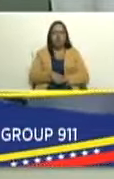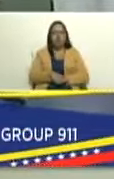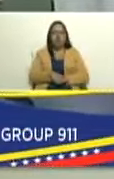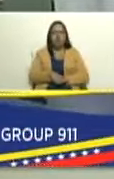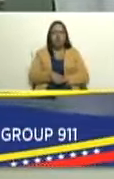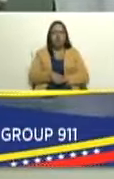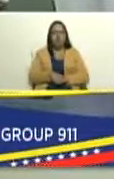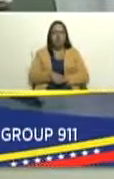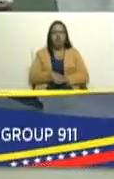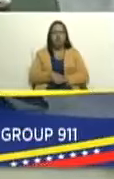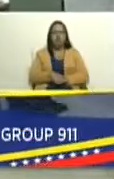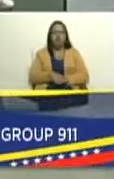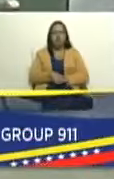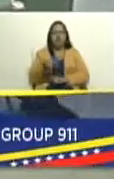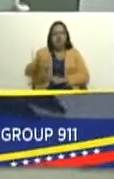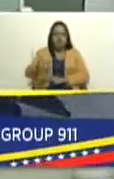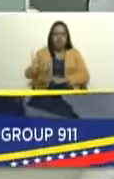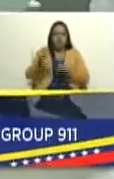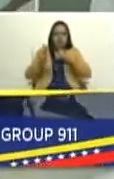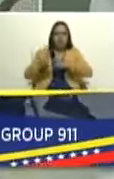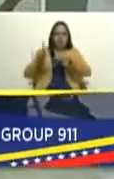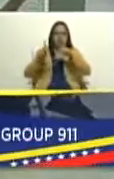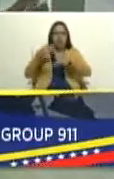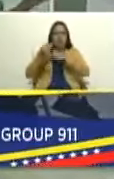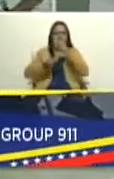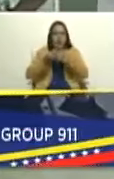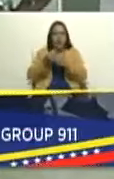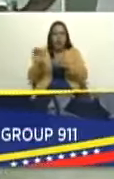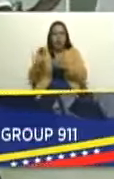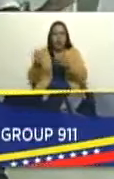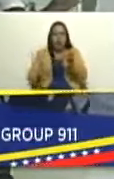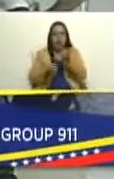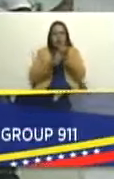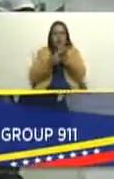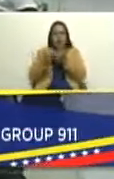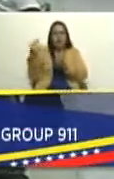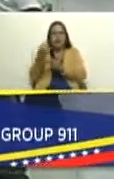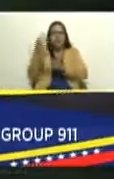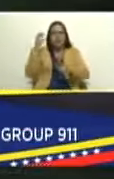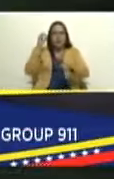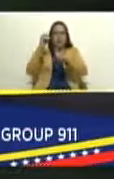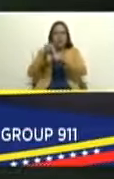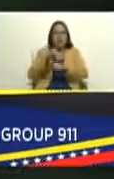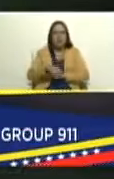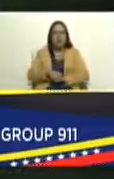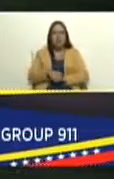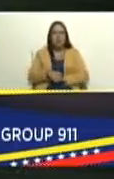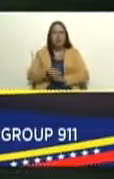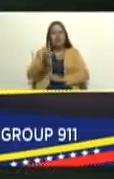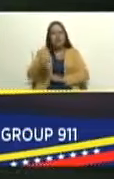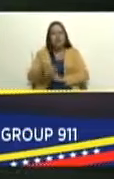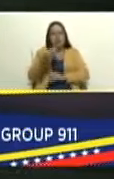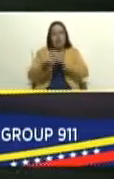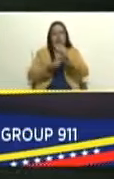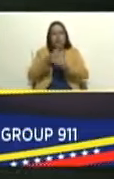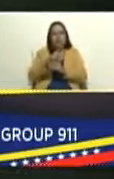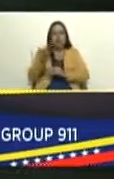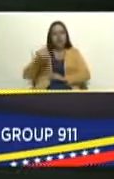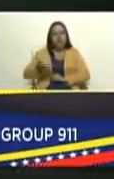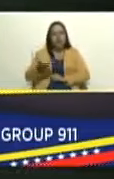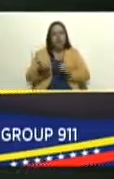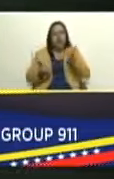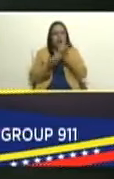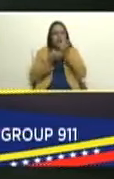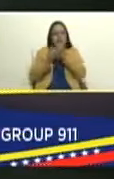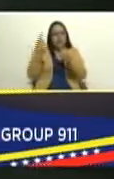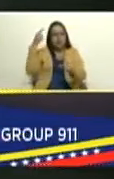definitivamente no solo en esta oportunidad estamos haciendo o apoyando el tercero de los vértices, sino que también hacemos mención y apoyo